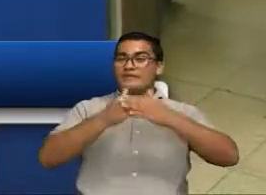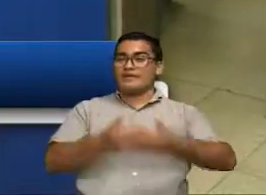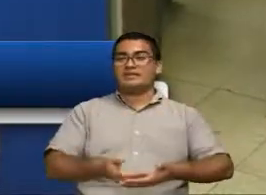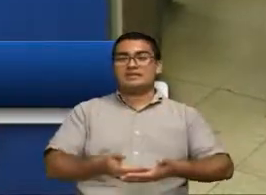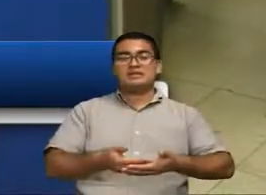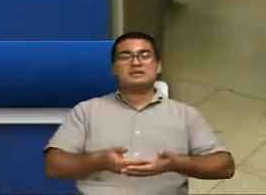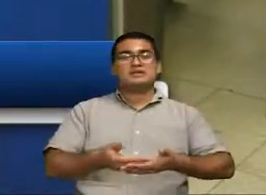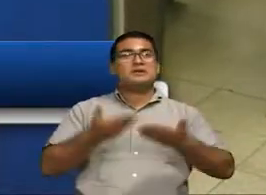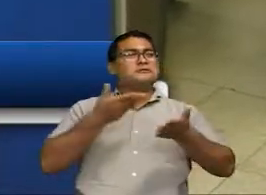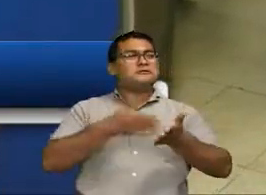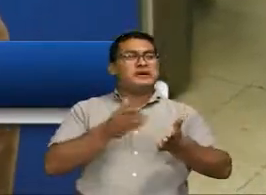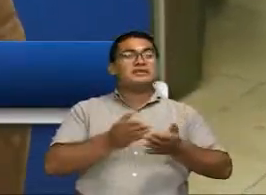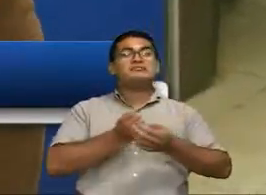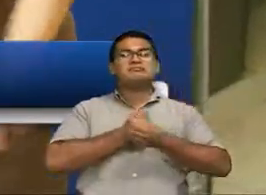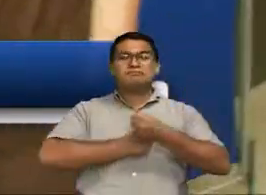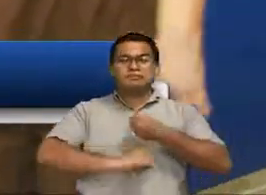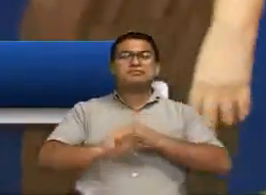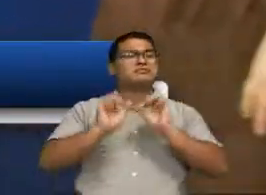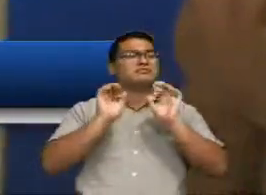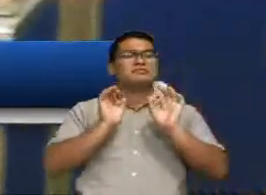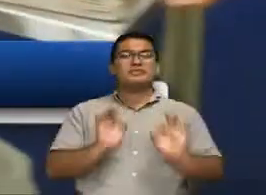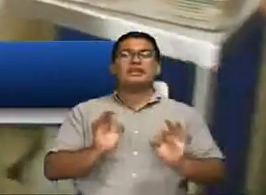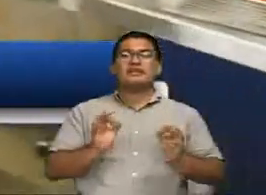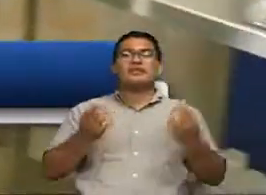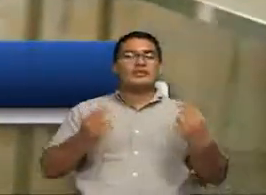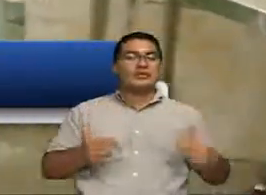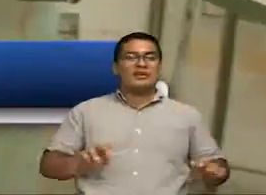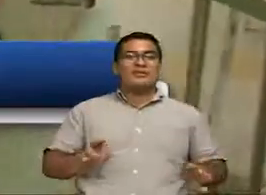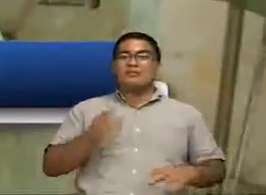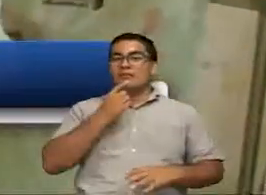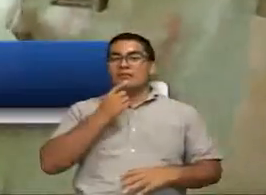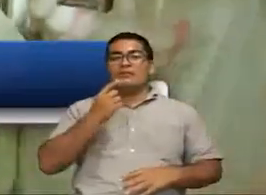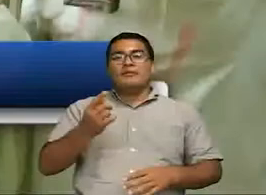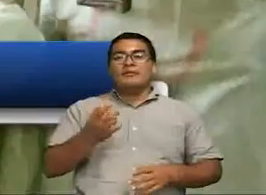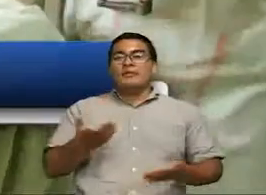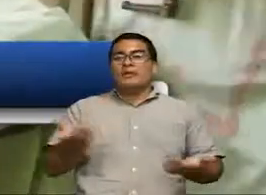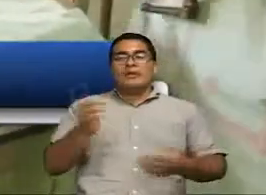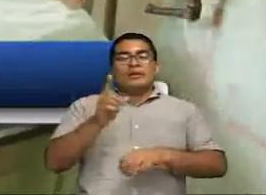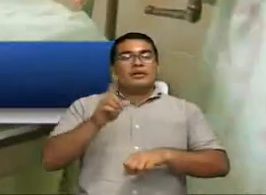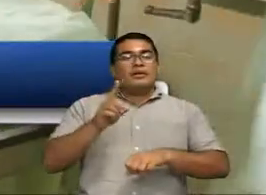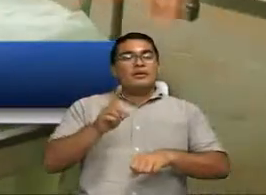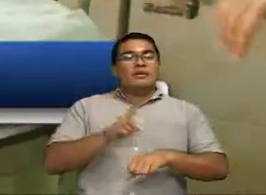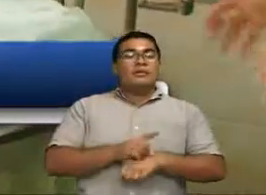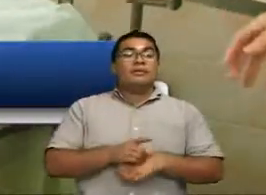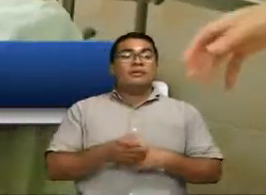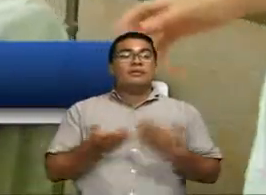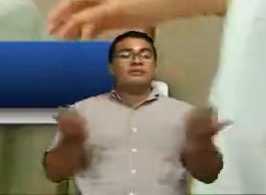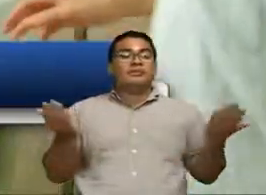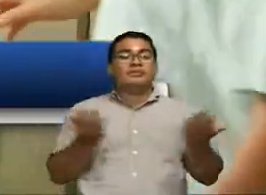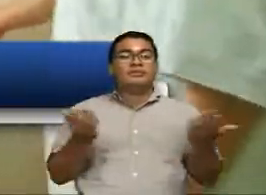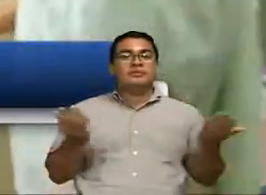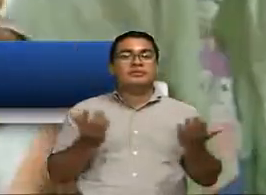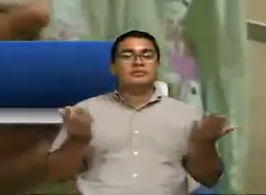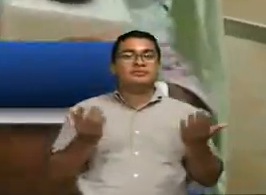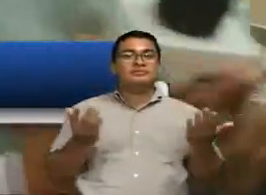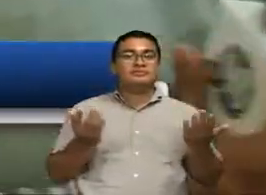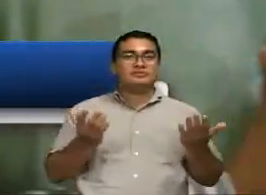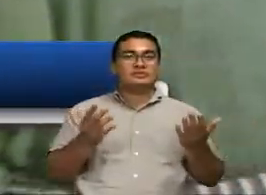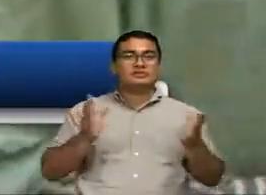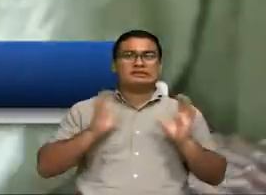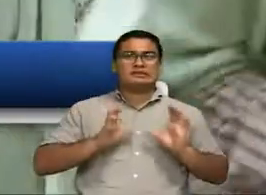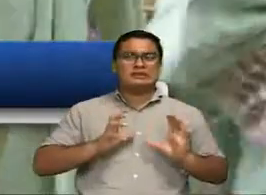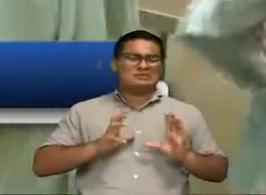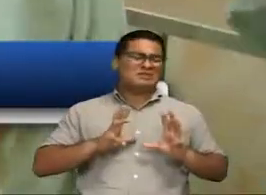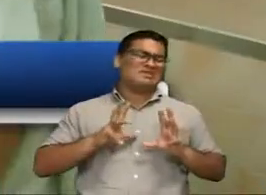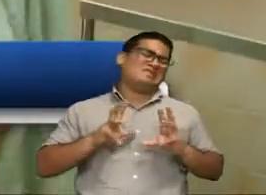que este proceso, que es duro, decía la doctora que es como como que se han roto muchos huesos